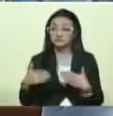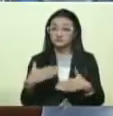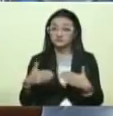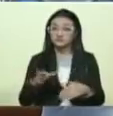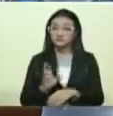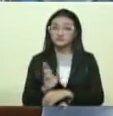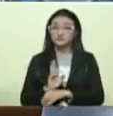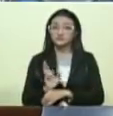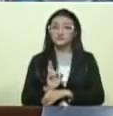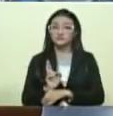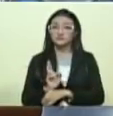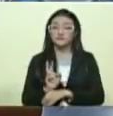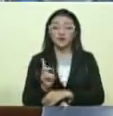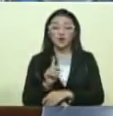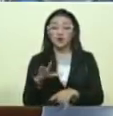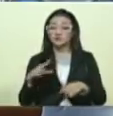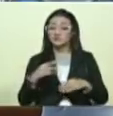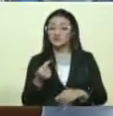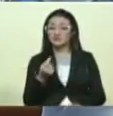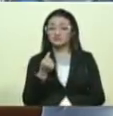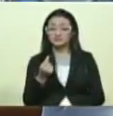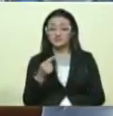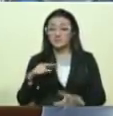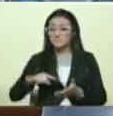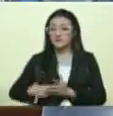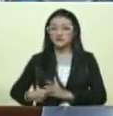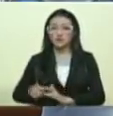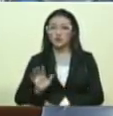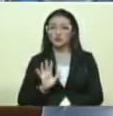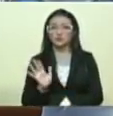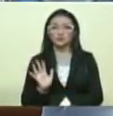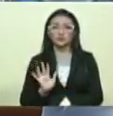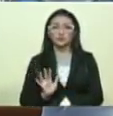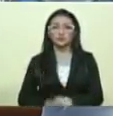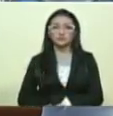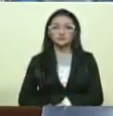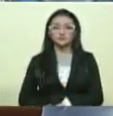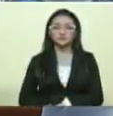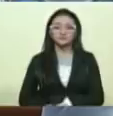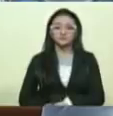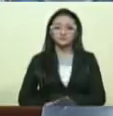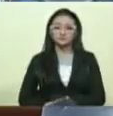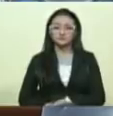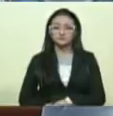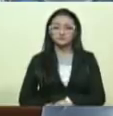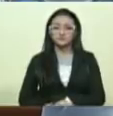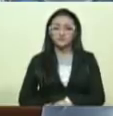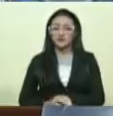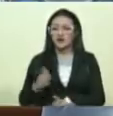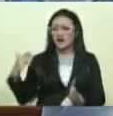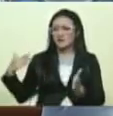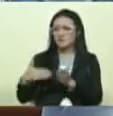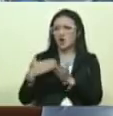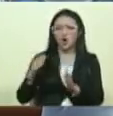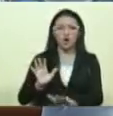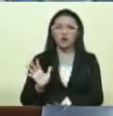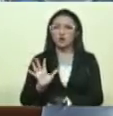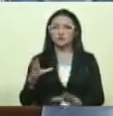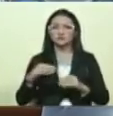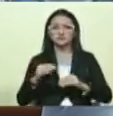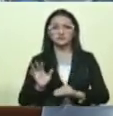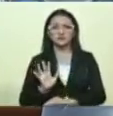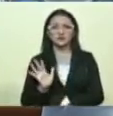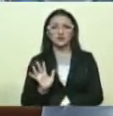sin aceptar ningún tipo de presiones, sin aceptar ningún tipo de amenazas, porque hemos